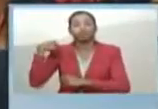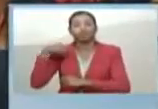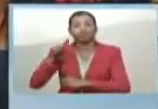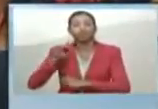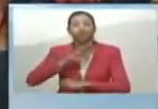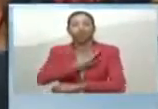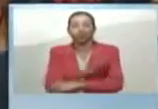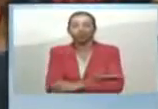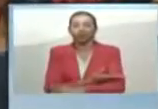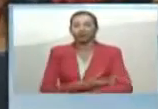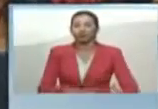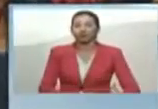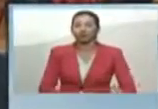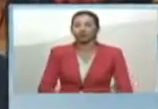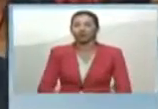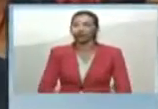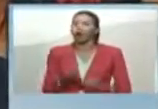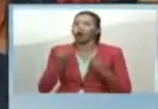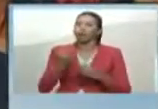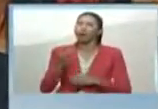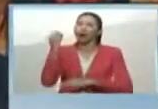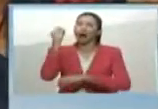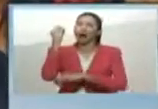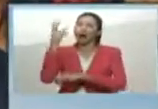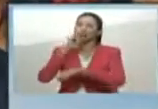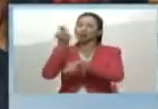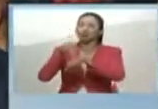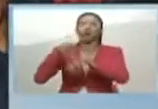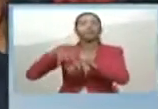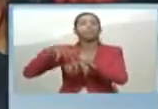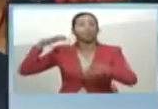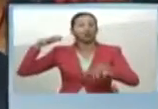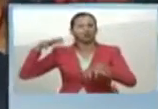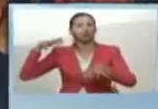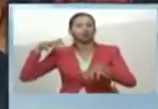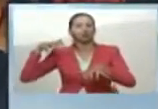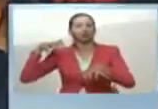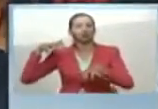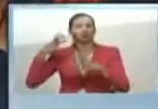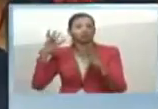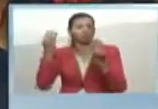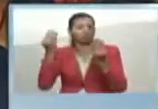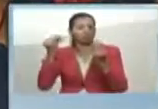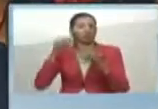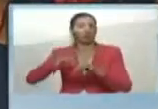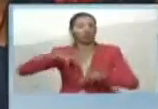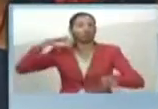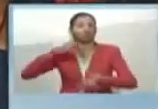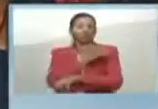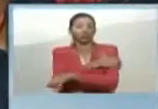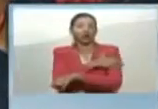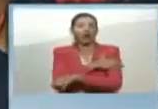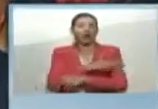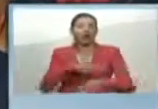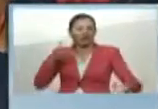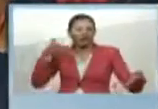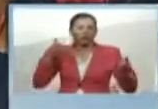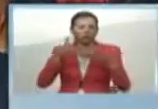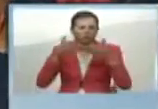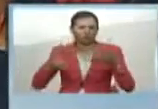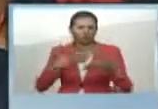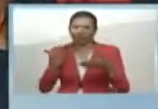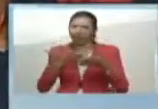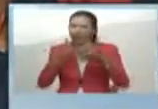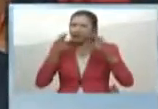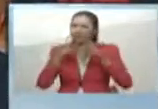No puede ser que una Asamblea Nacional, por más que tenga una mayoría calificada opositora, atente contra la paz